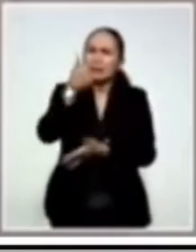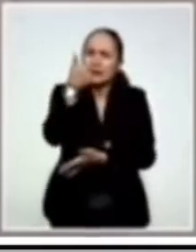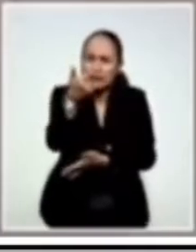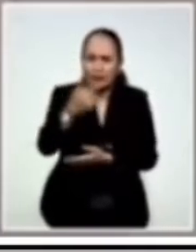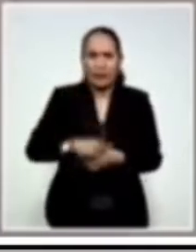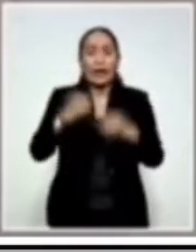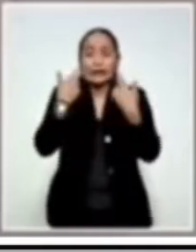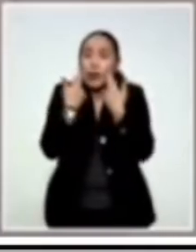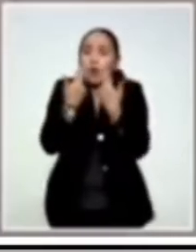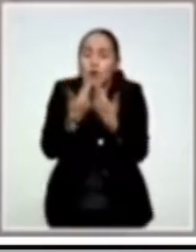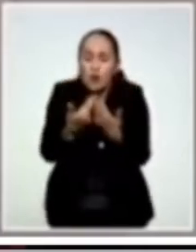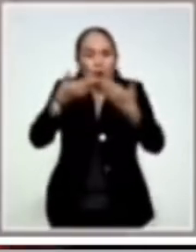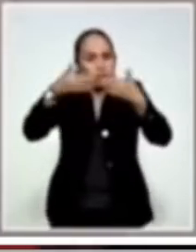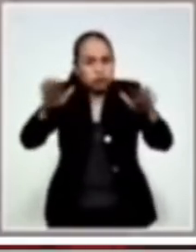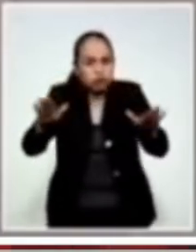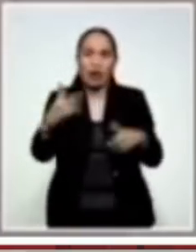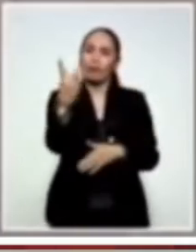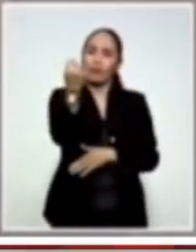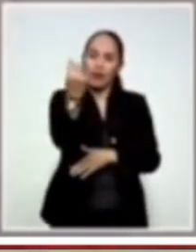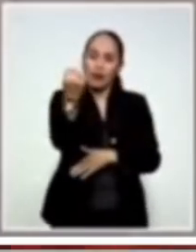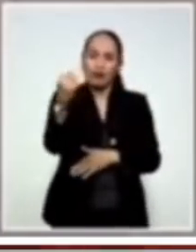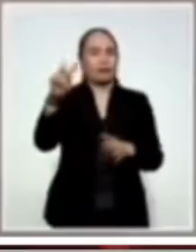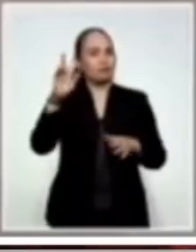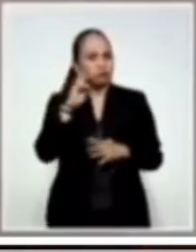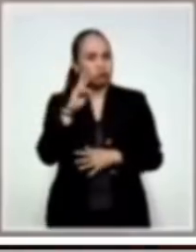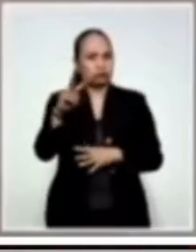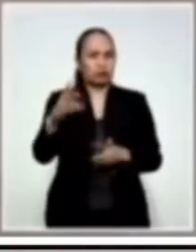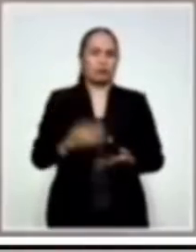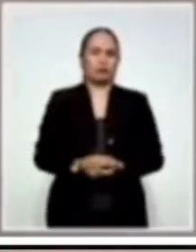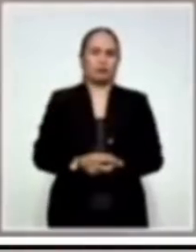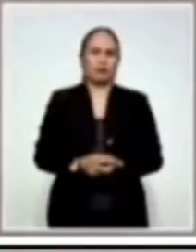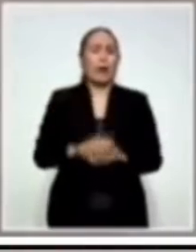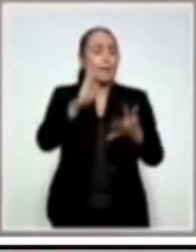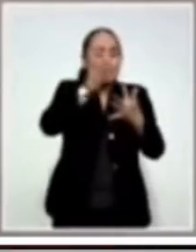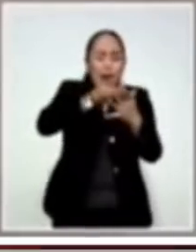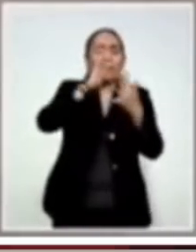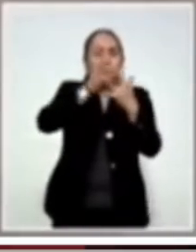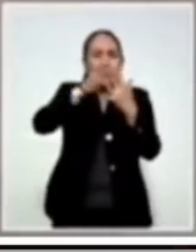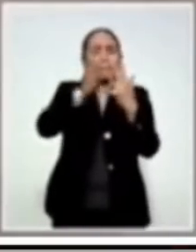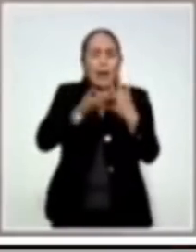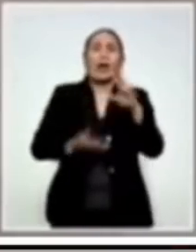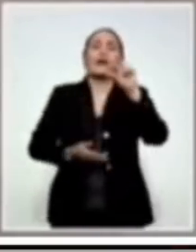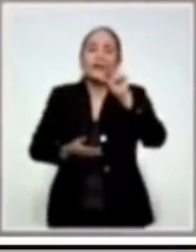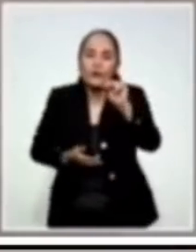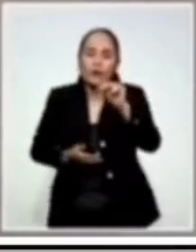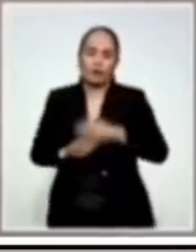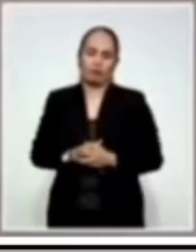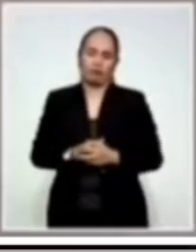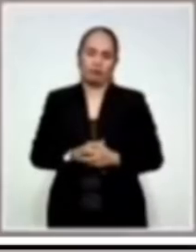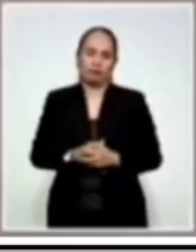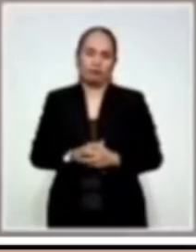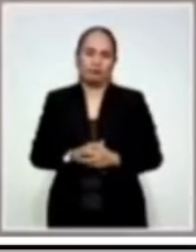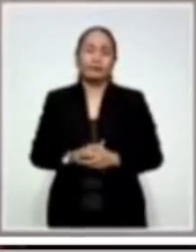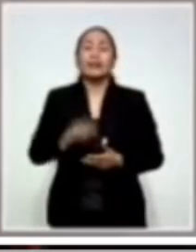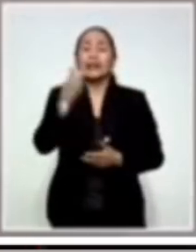pública televisada. Y al final les digo, no es por apartados. De esto depende que